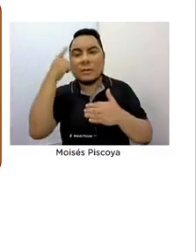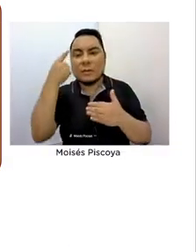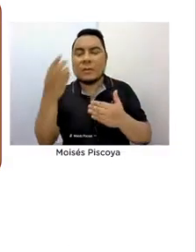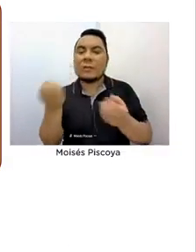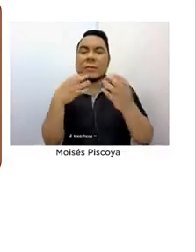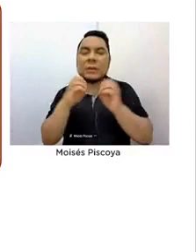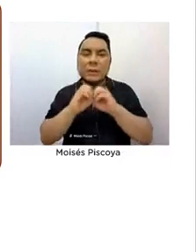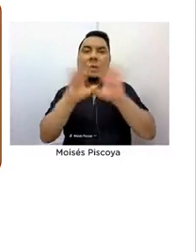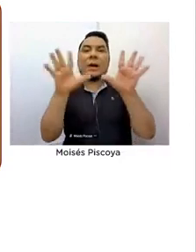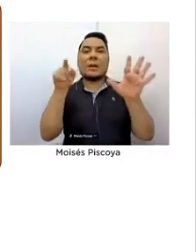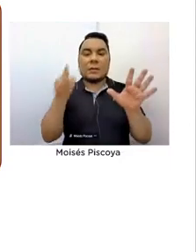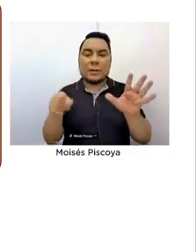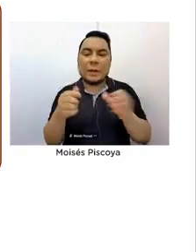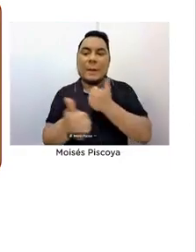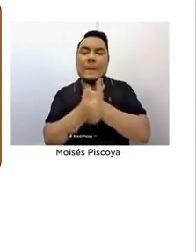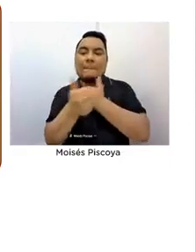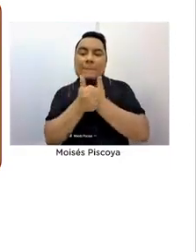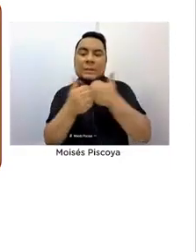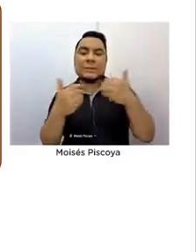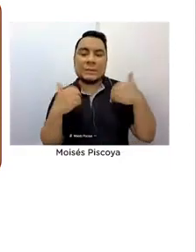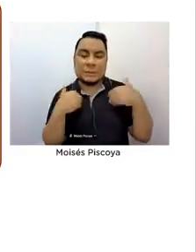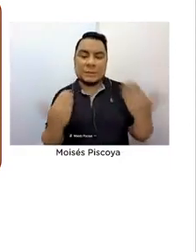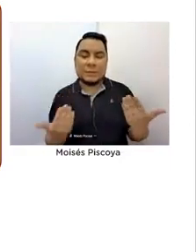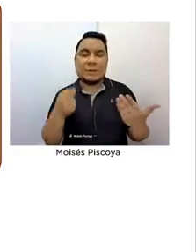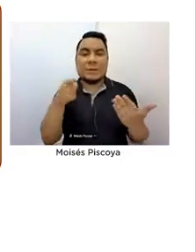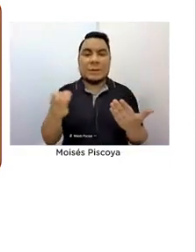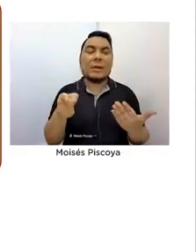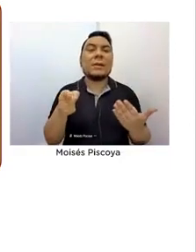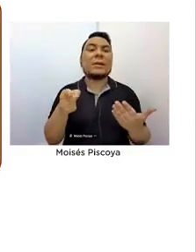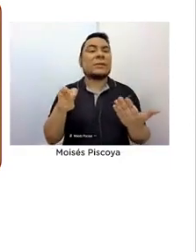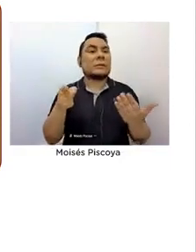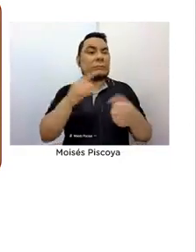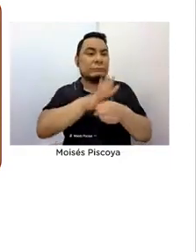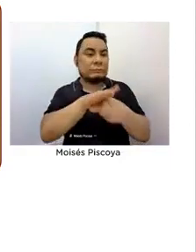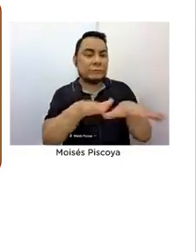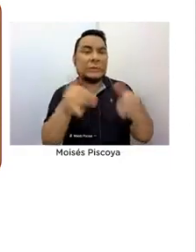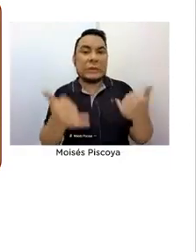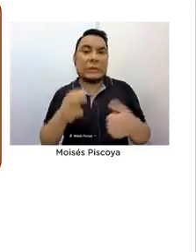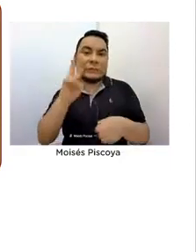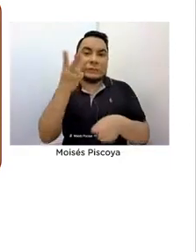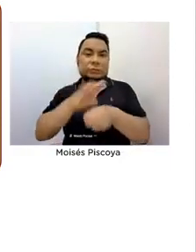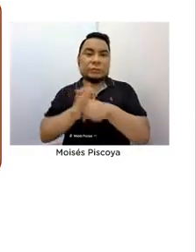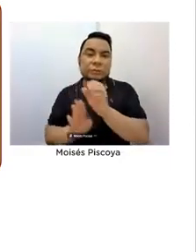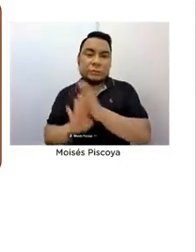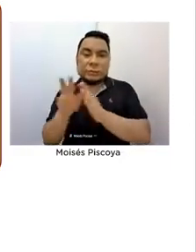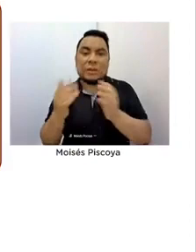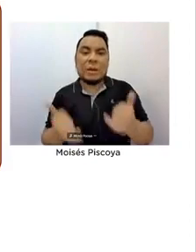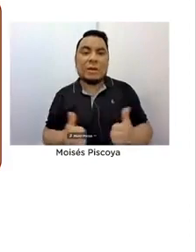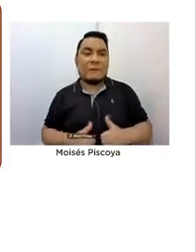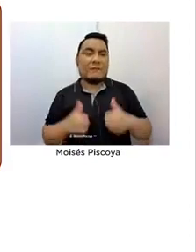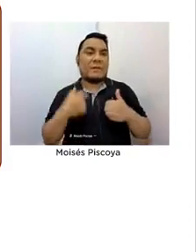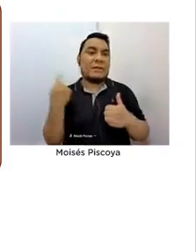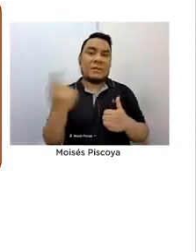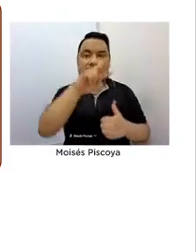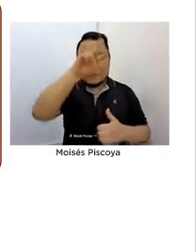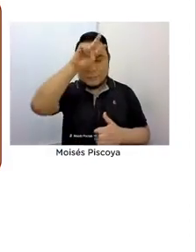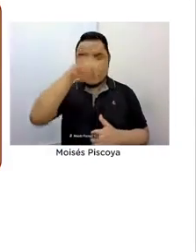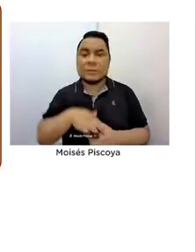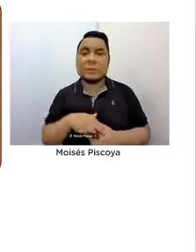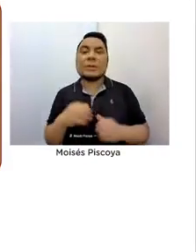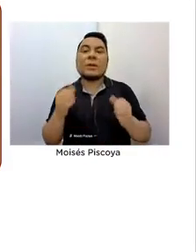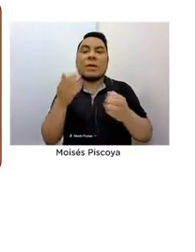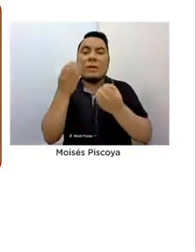bastante clara los riesgos que tenemos frente al COVID-19 en esta segunda ola que estamos viviendo en el Perú. Nos ha